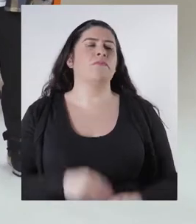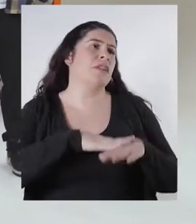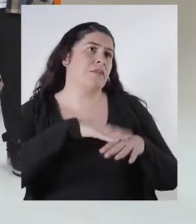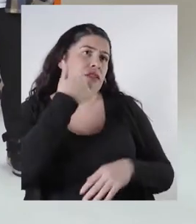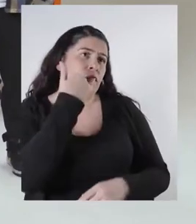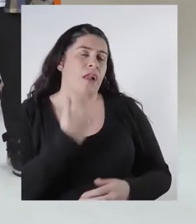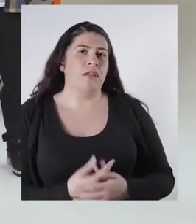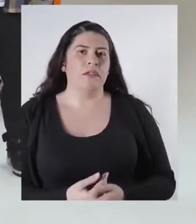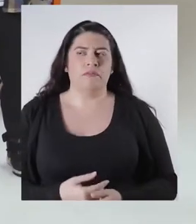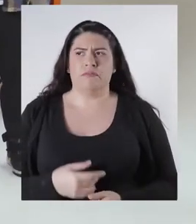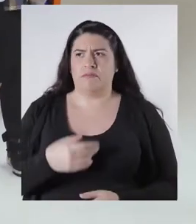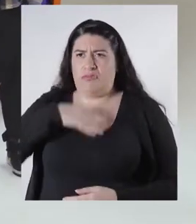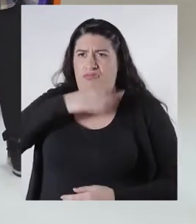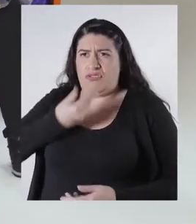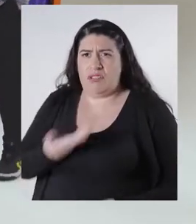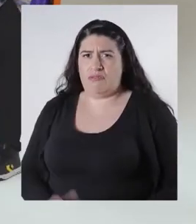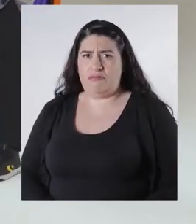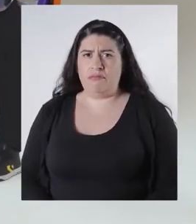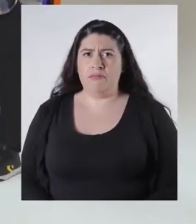teléfono